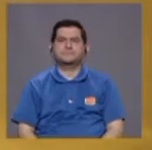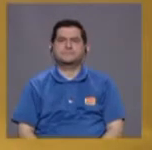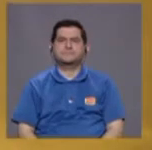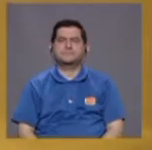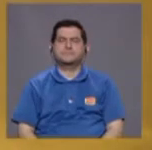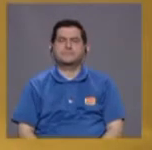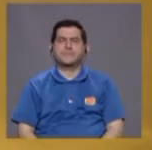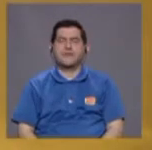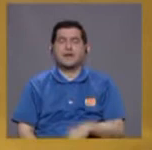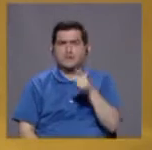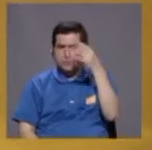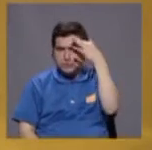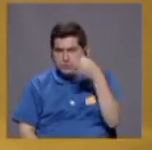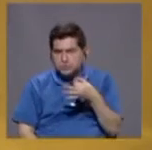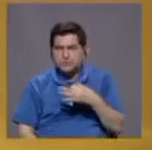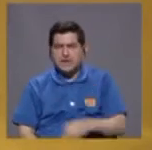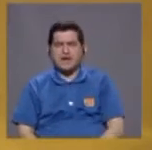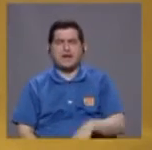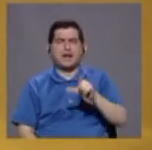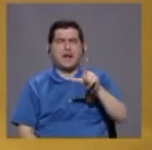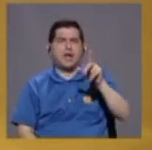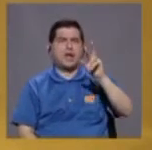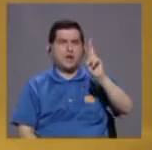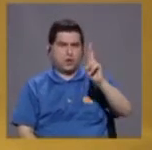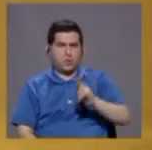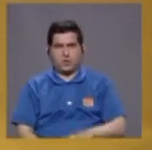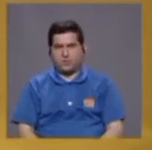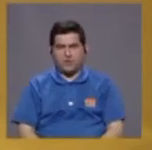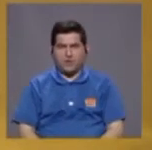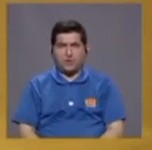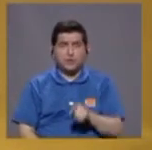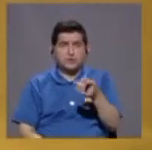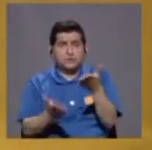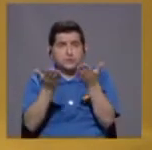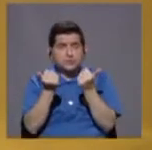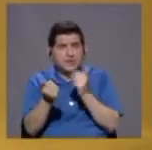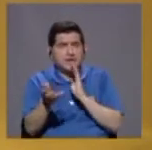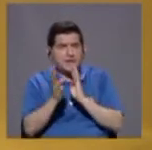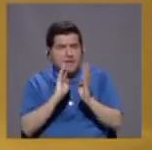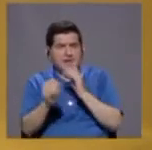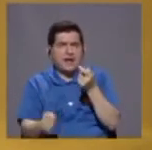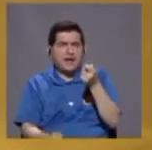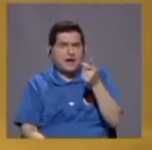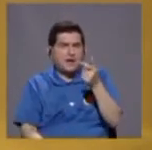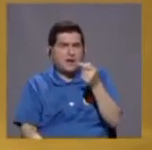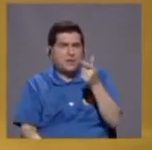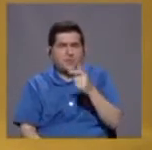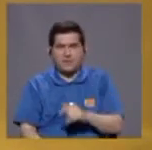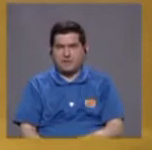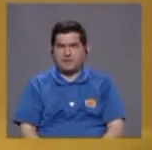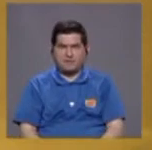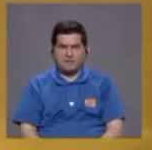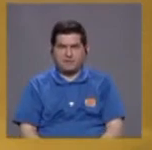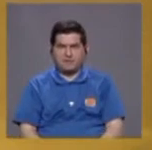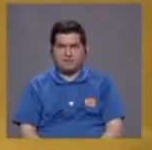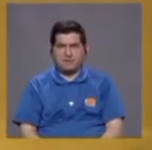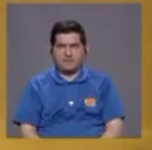Si te parece, Luis Raúl, si te quieres referir un poco a